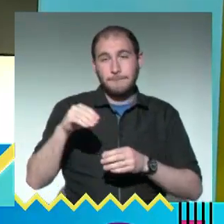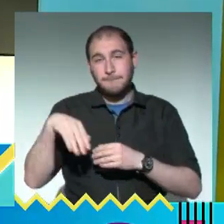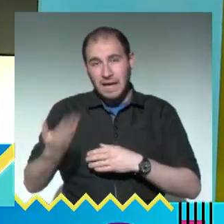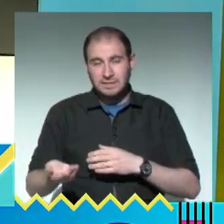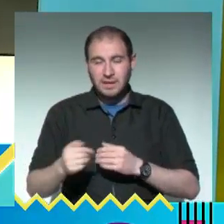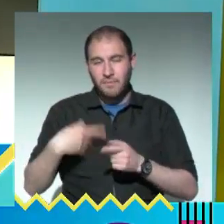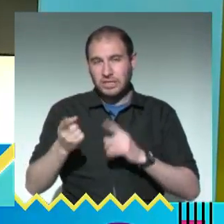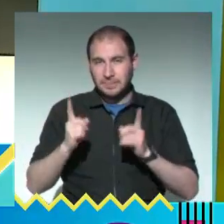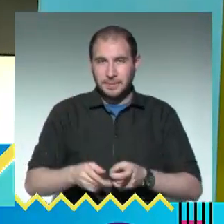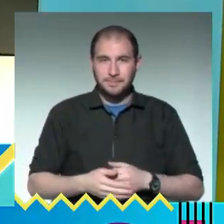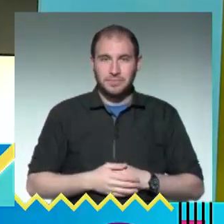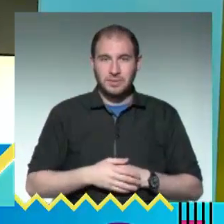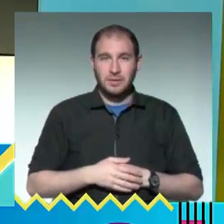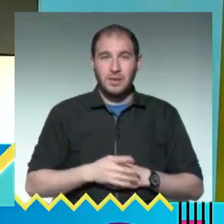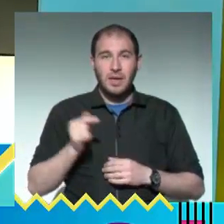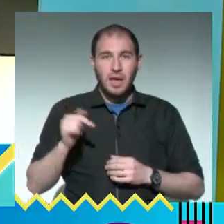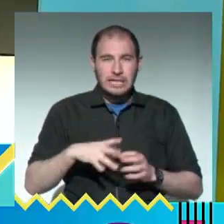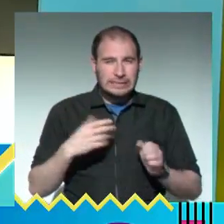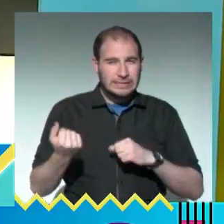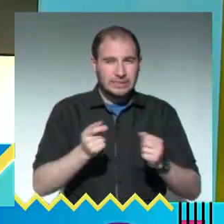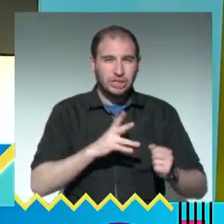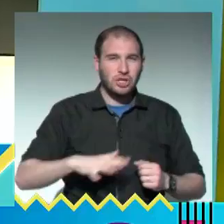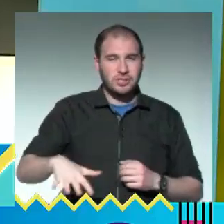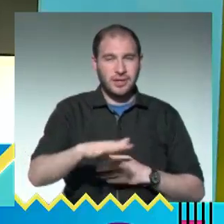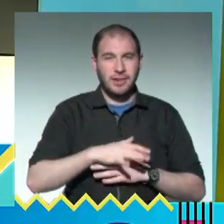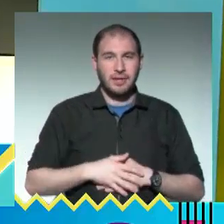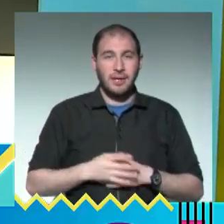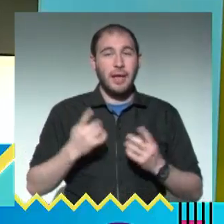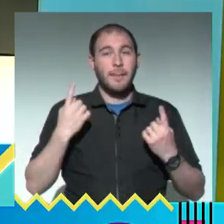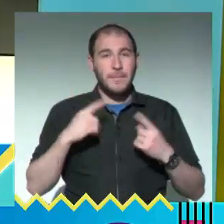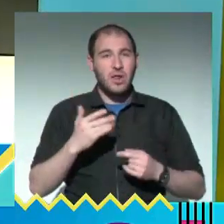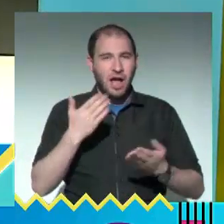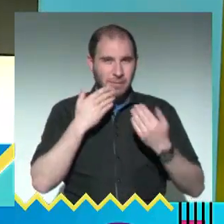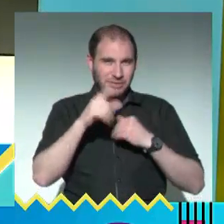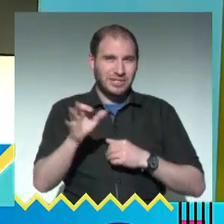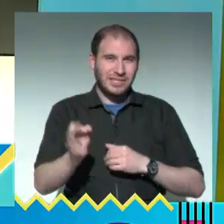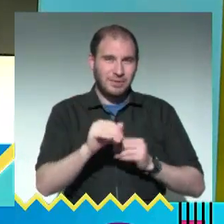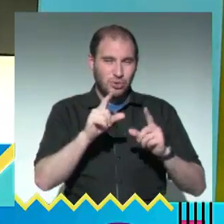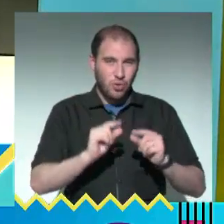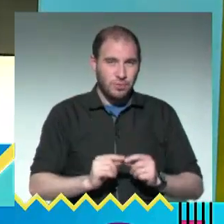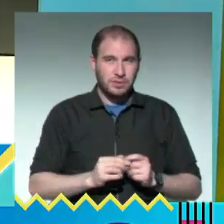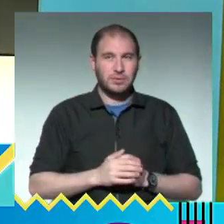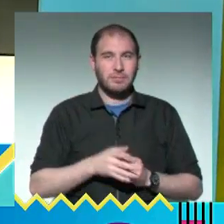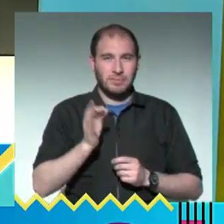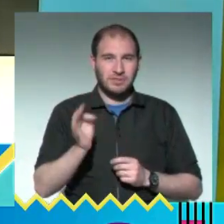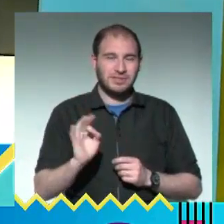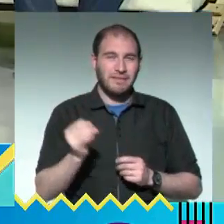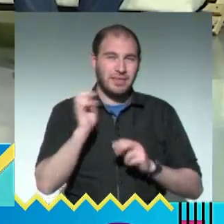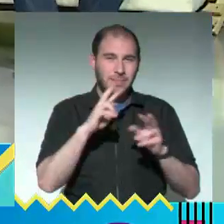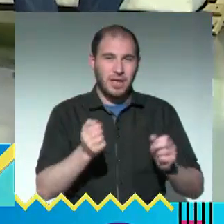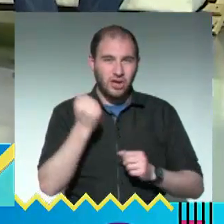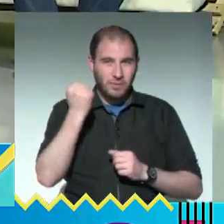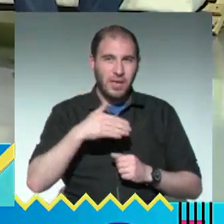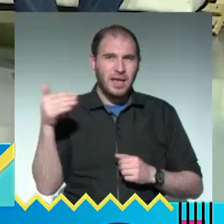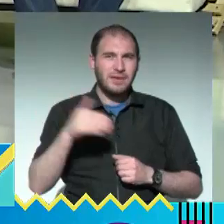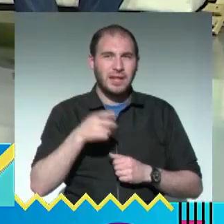hacia afuera, ¿sí? Generó una gran tensión social. Pero vamos a hablar con los que saben de números, con los que saben de economía. Están